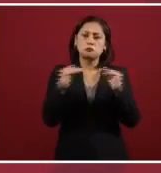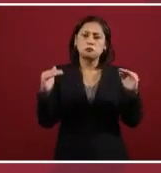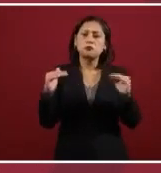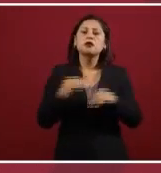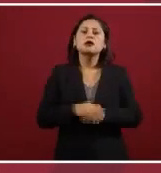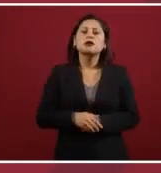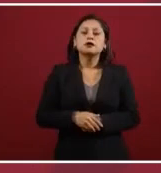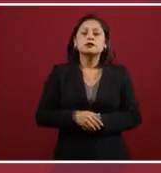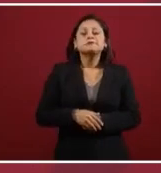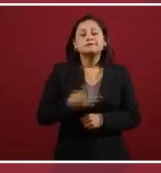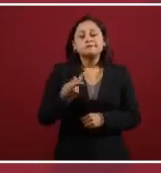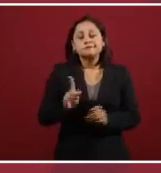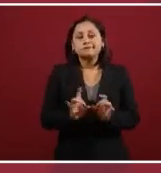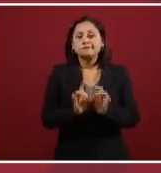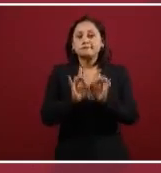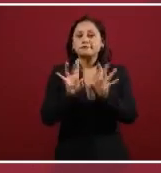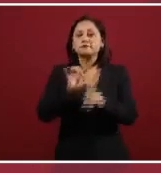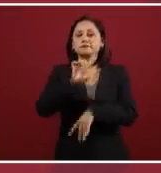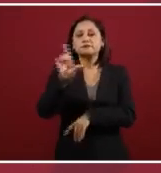asesinado